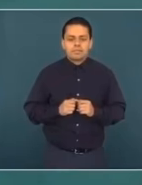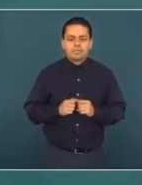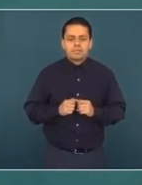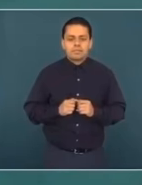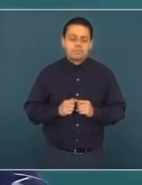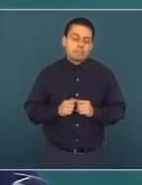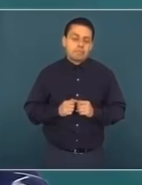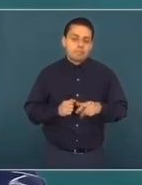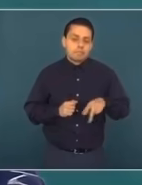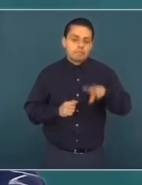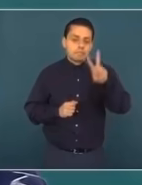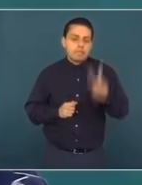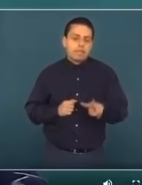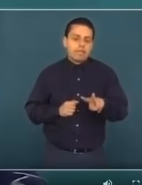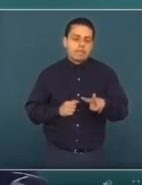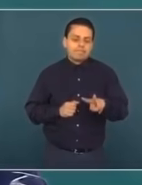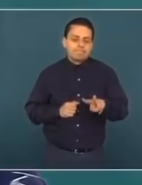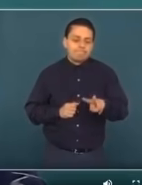cierta,